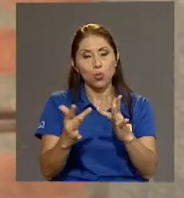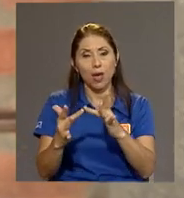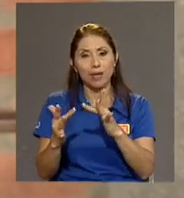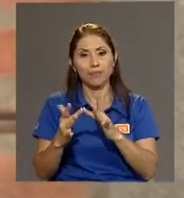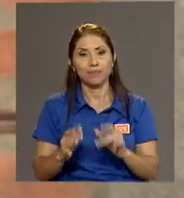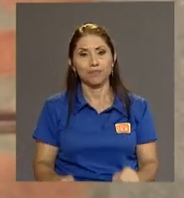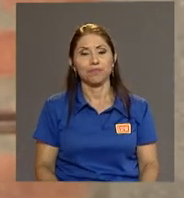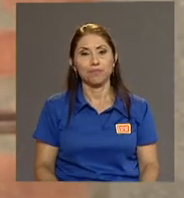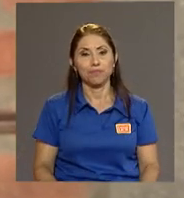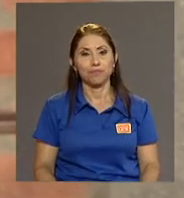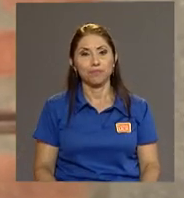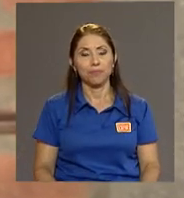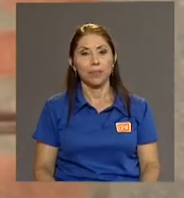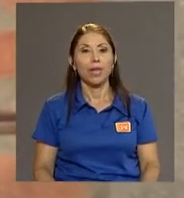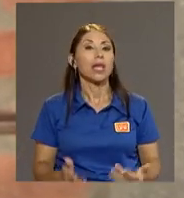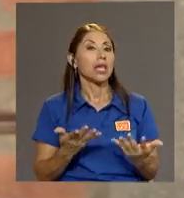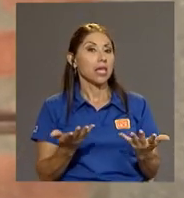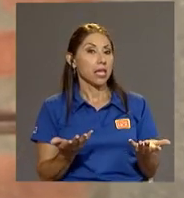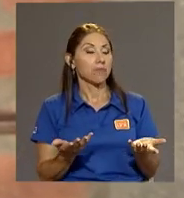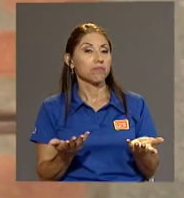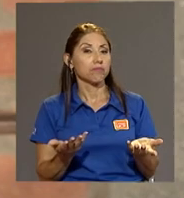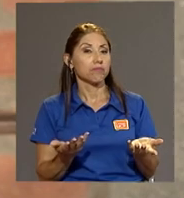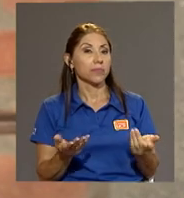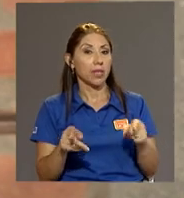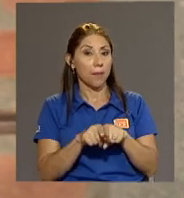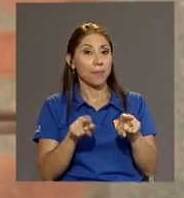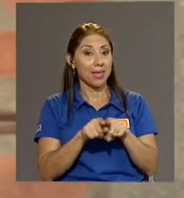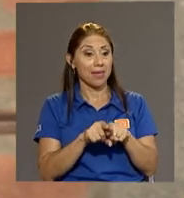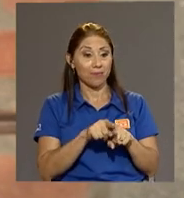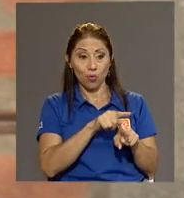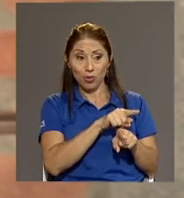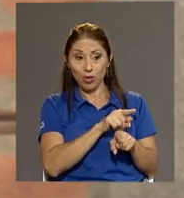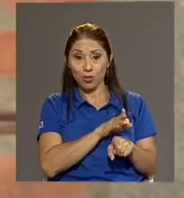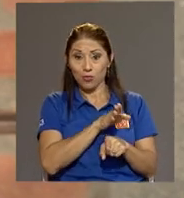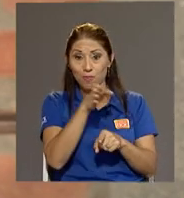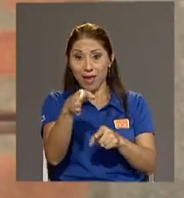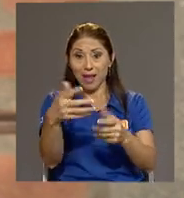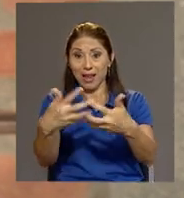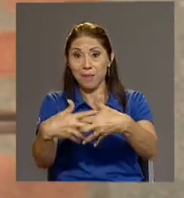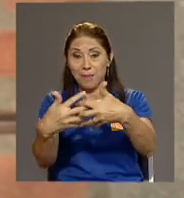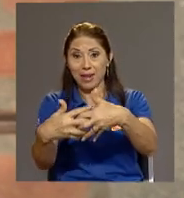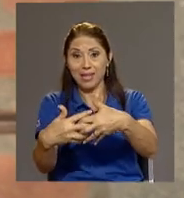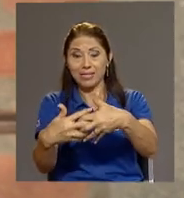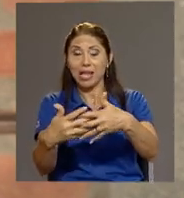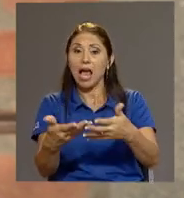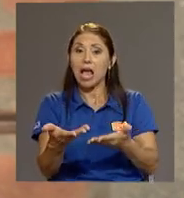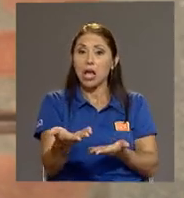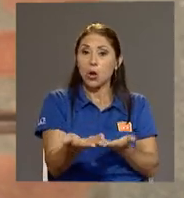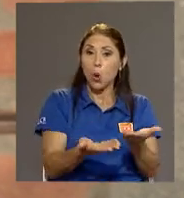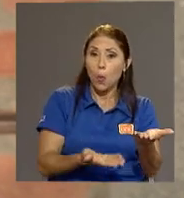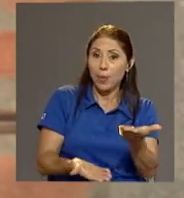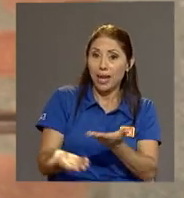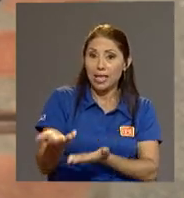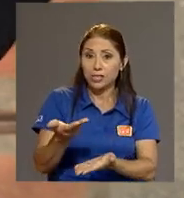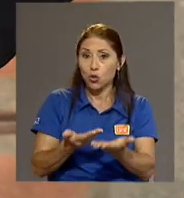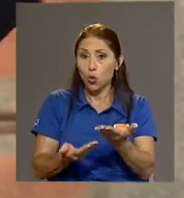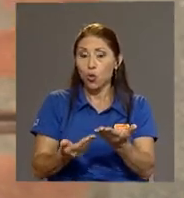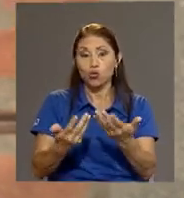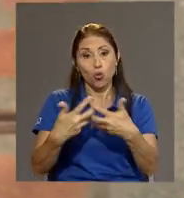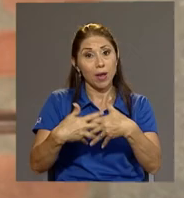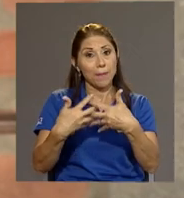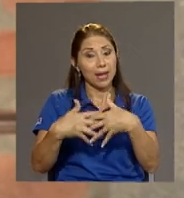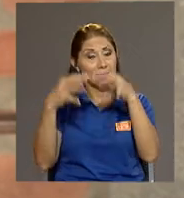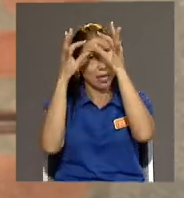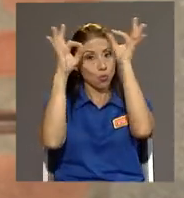Claribel, y la cooperación dentro de las empresas, ya dijimos que son muy selectas, pero teniendo